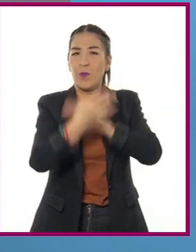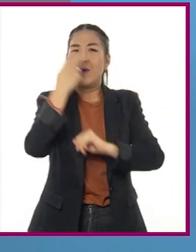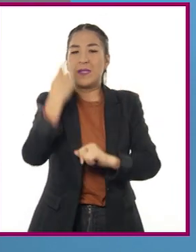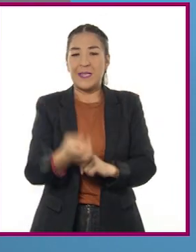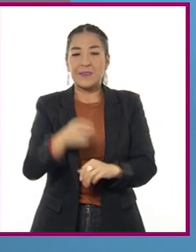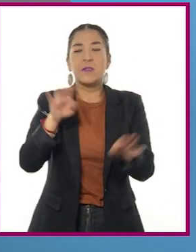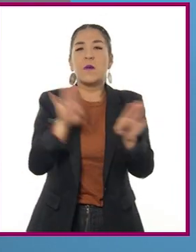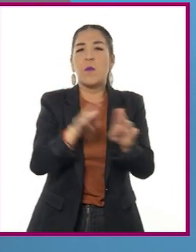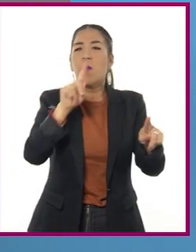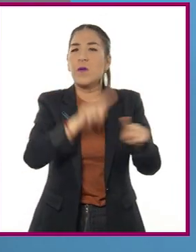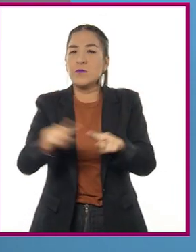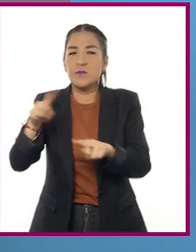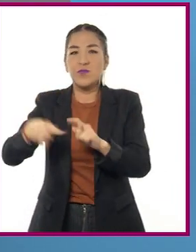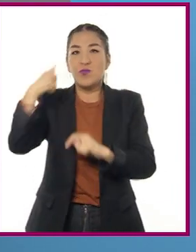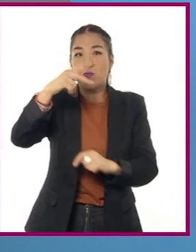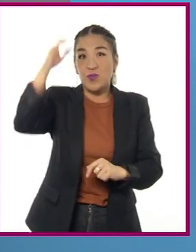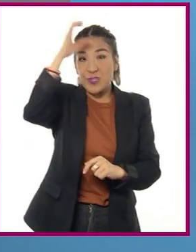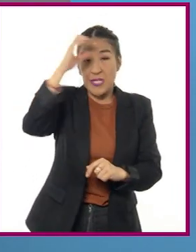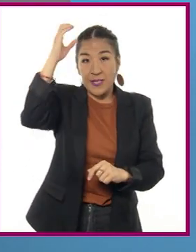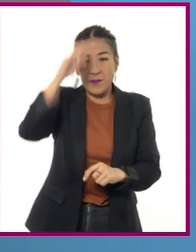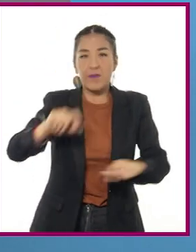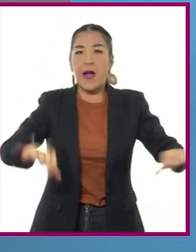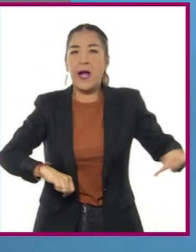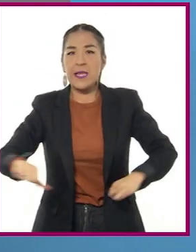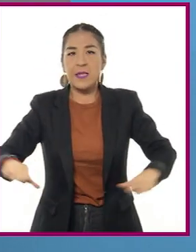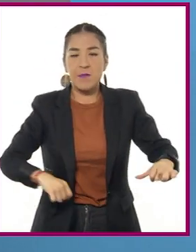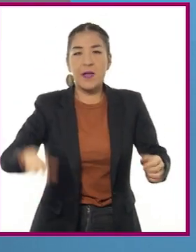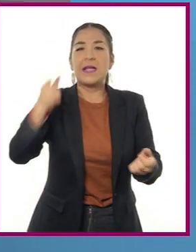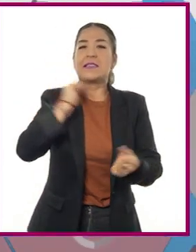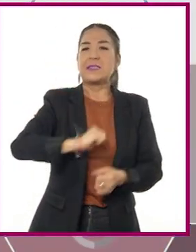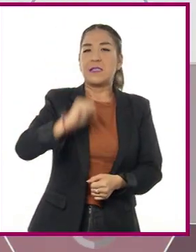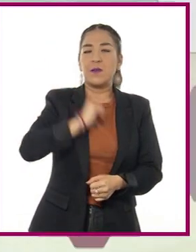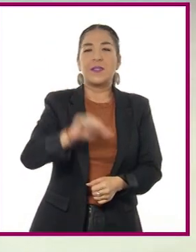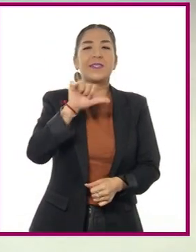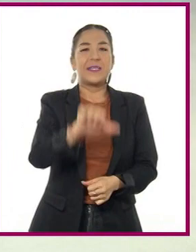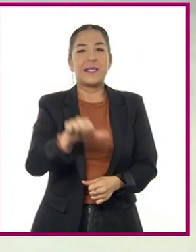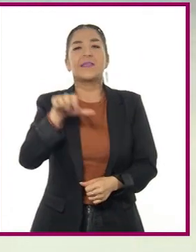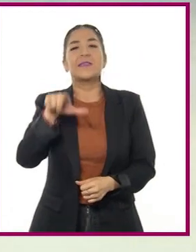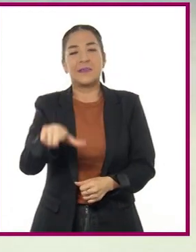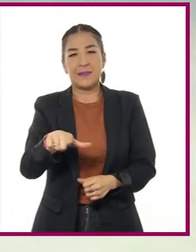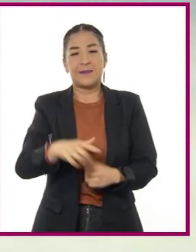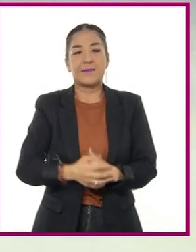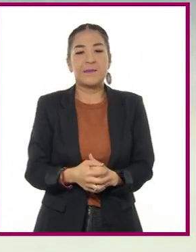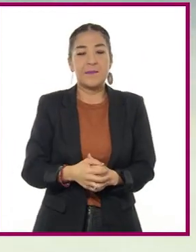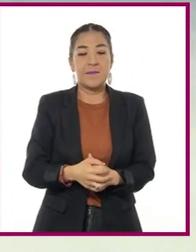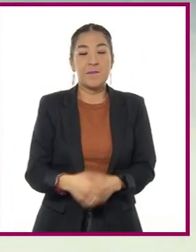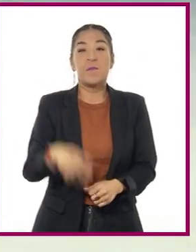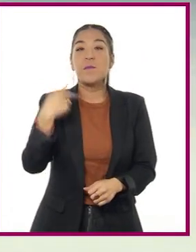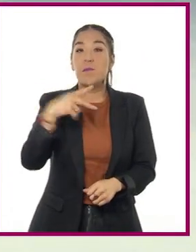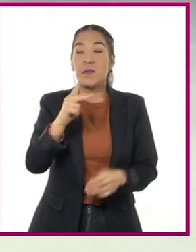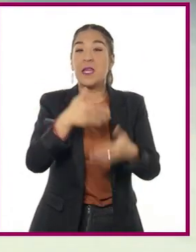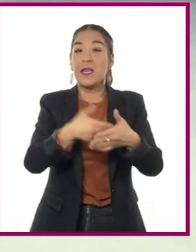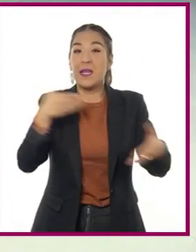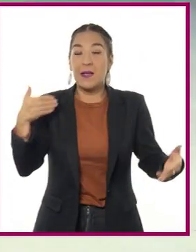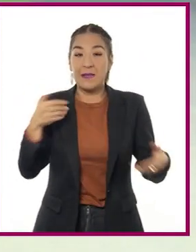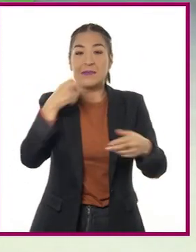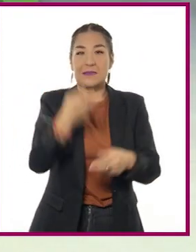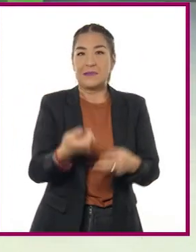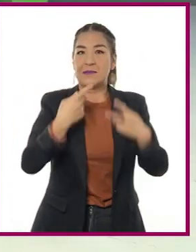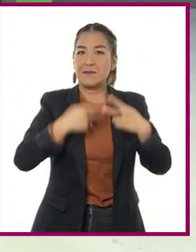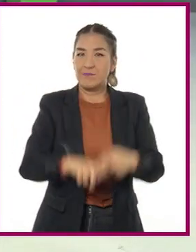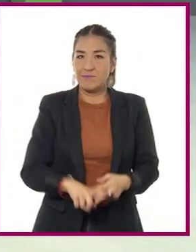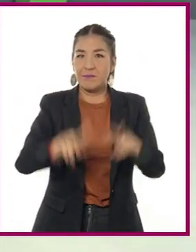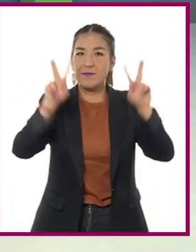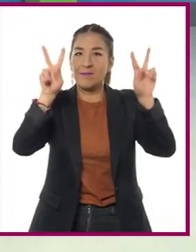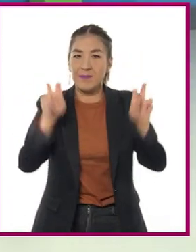en la Nueva España durante los siglos XVI y XVII. Pero antes de iniciar con nuestro tema,